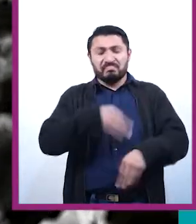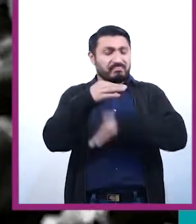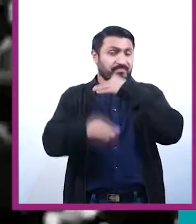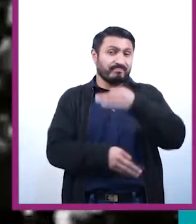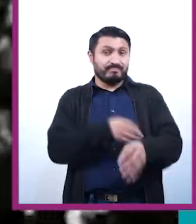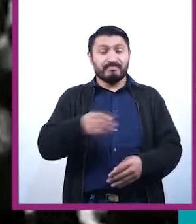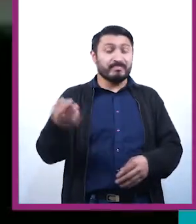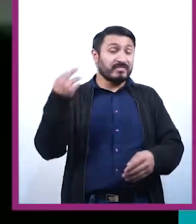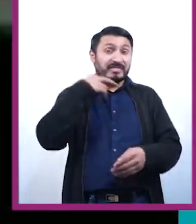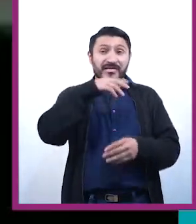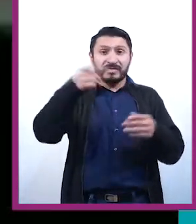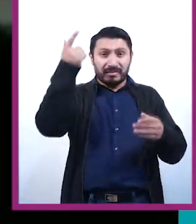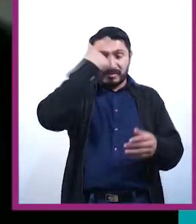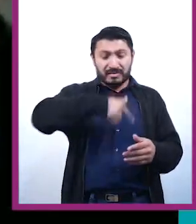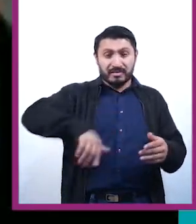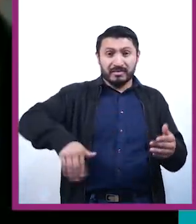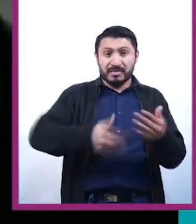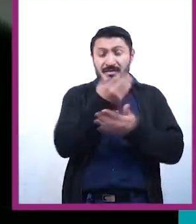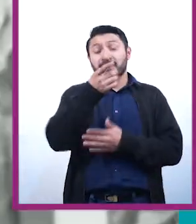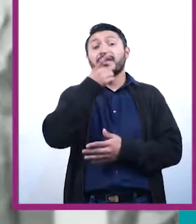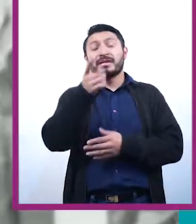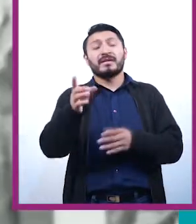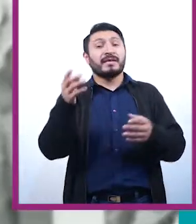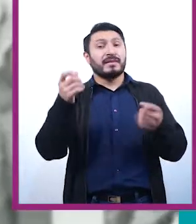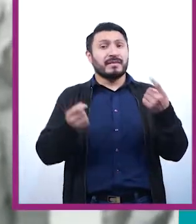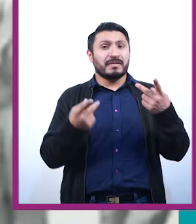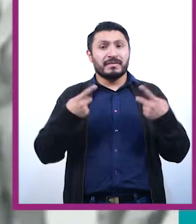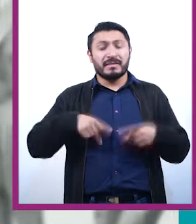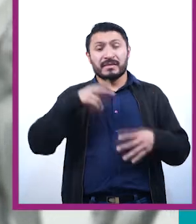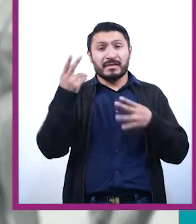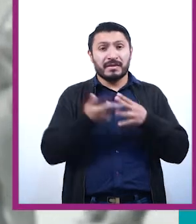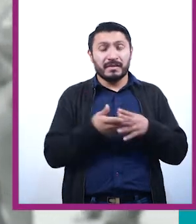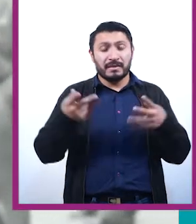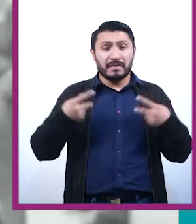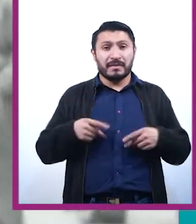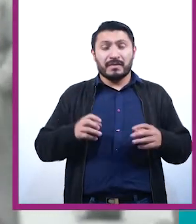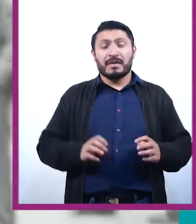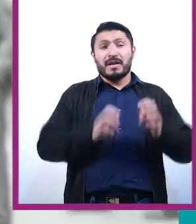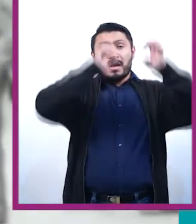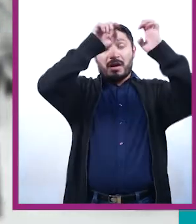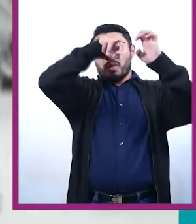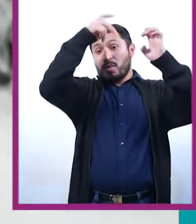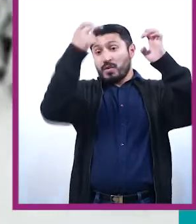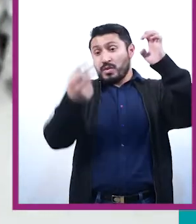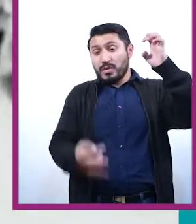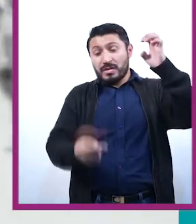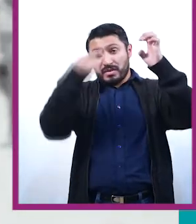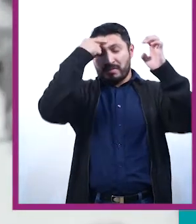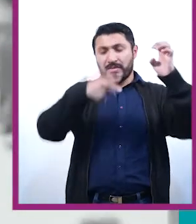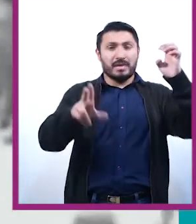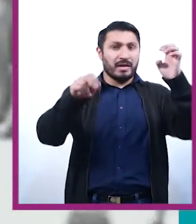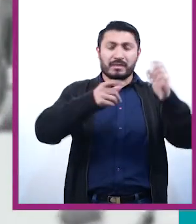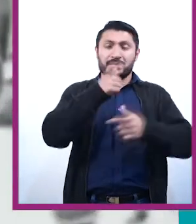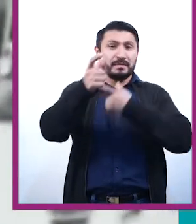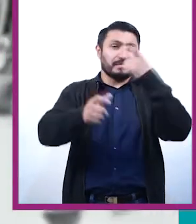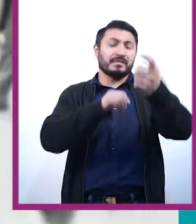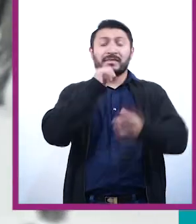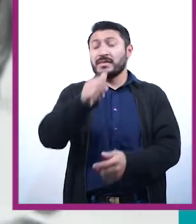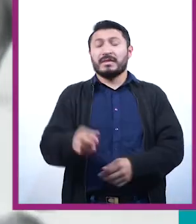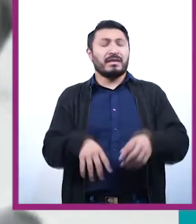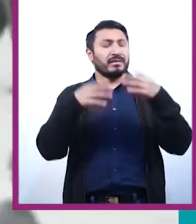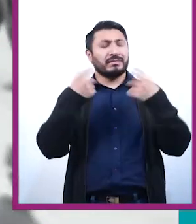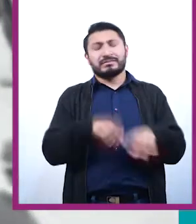mañana. Incluso se dice que hubo suicidios, gente arrojándose de los rascacielos para no afrontar la realidad de la